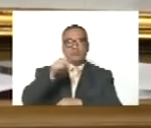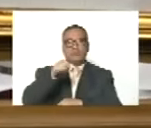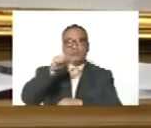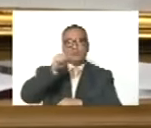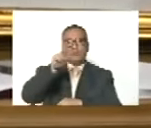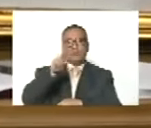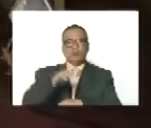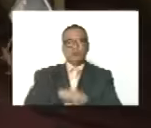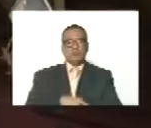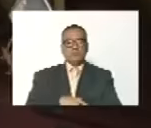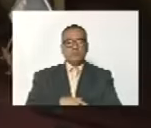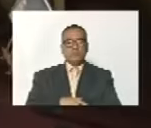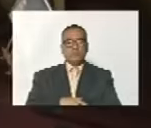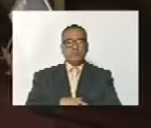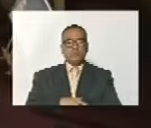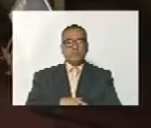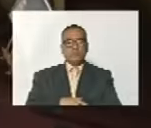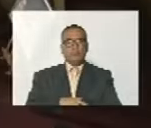Rodríguez.